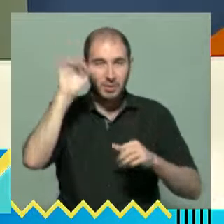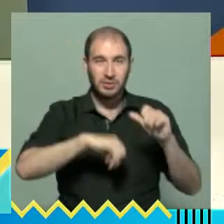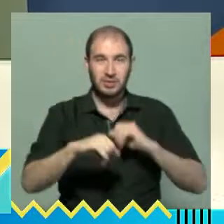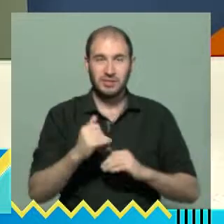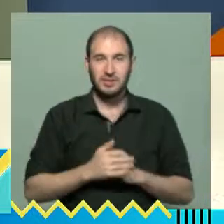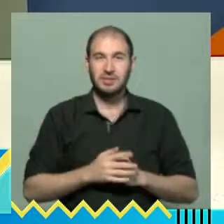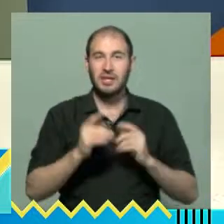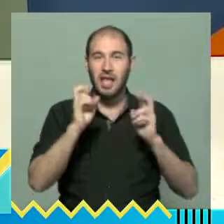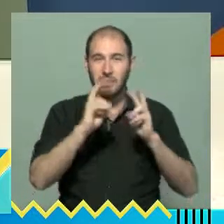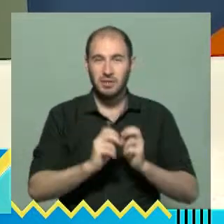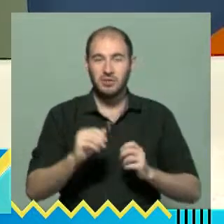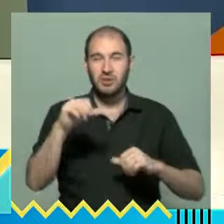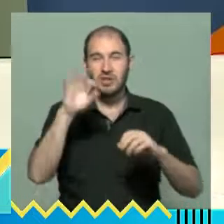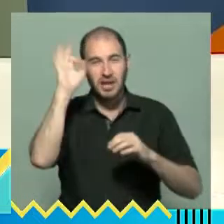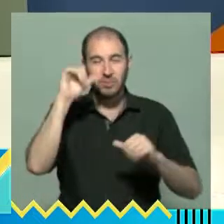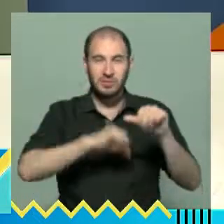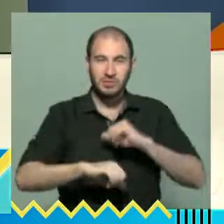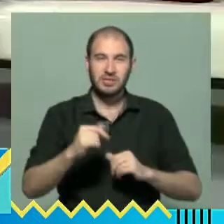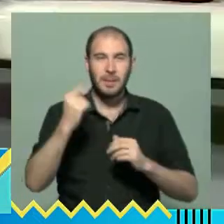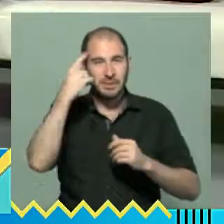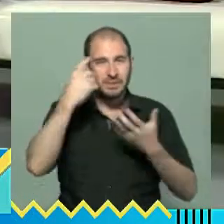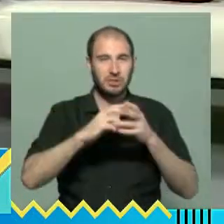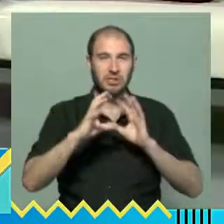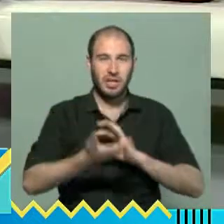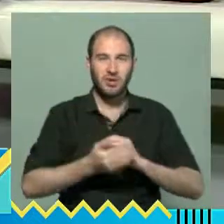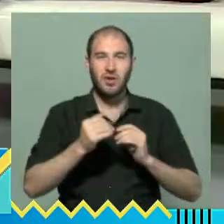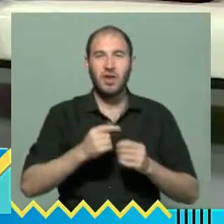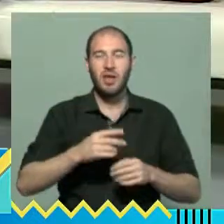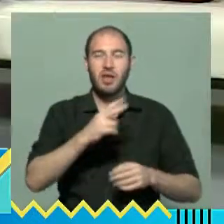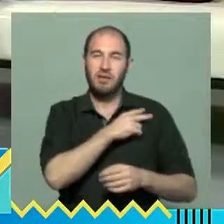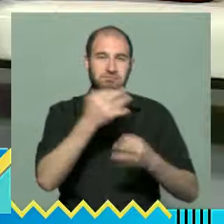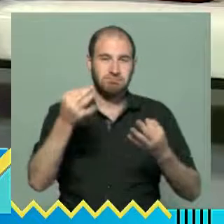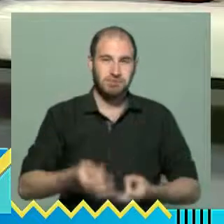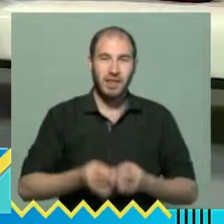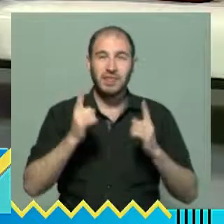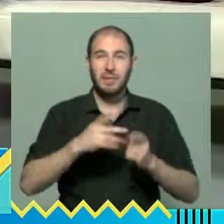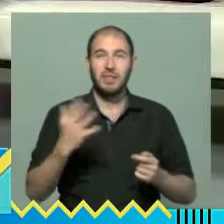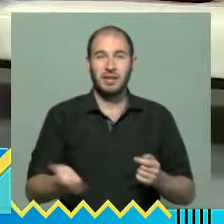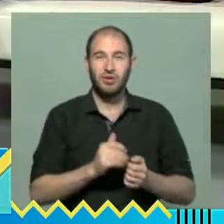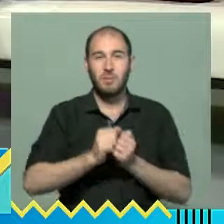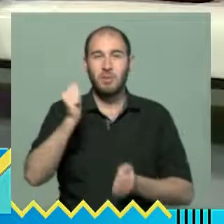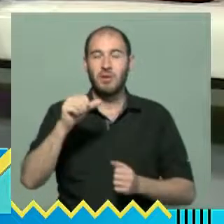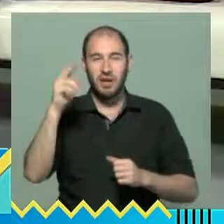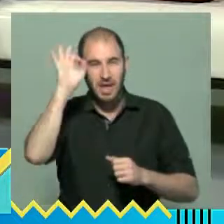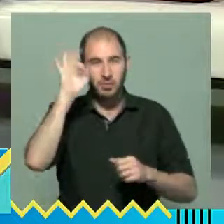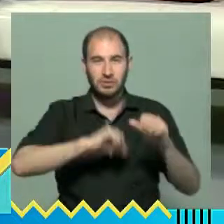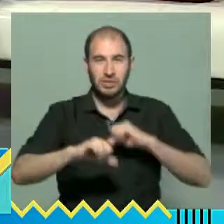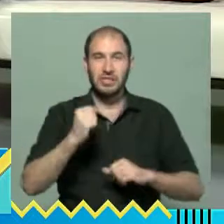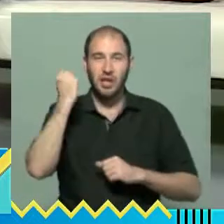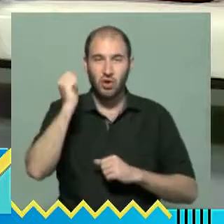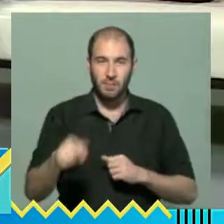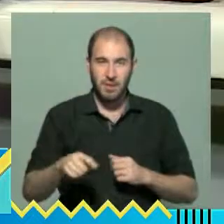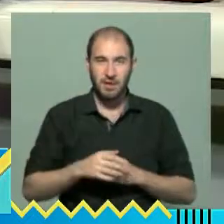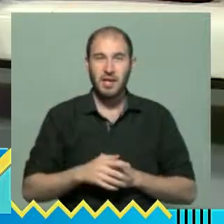Aplicadas, investigador en neurociencias aplicadas al pensamiento estratégico y liderazgo efectivo y director del Diplomado de Neurociencias Aplicadas a la Economía